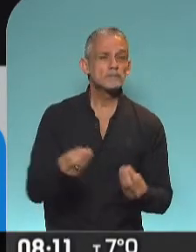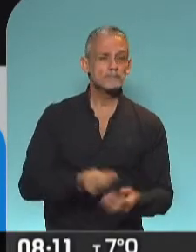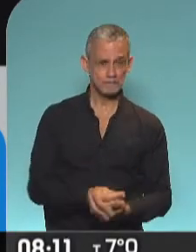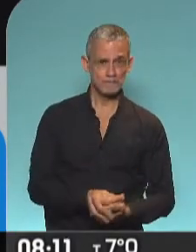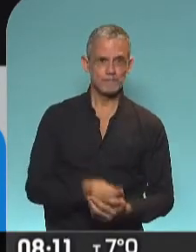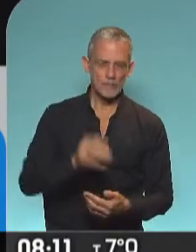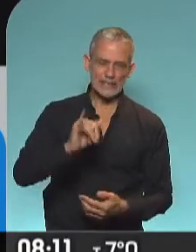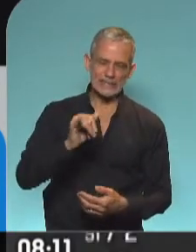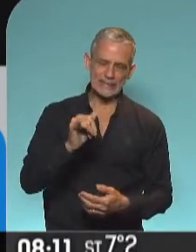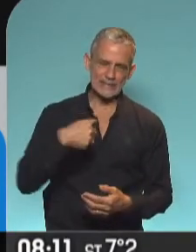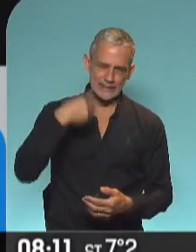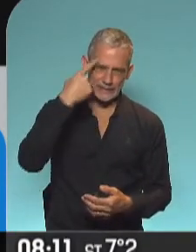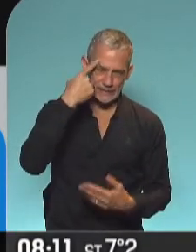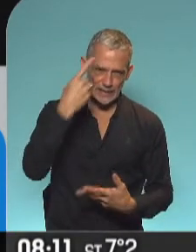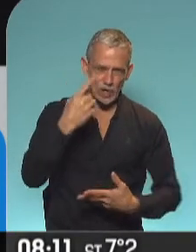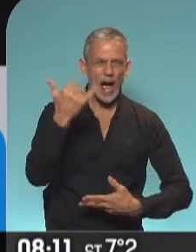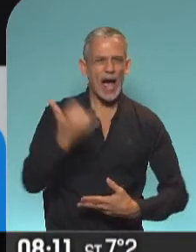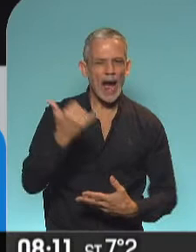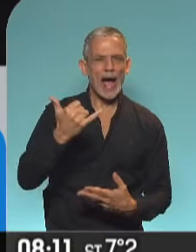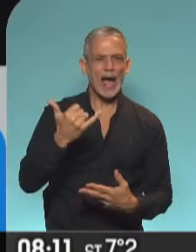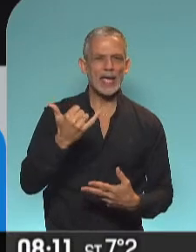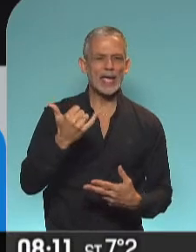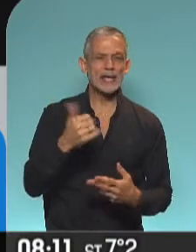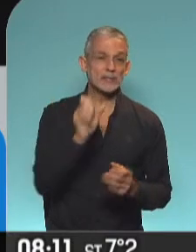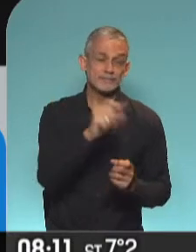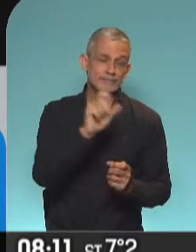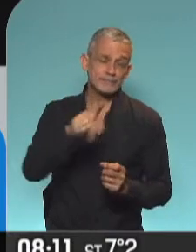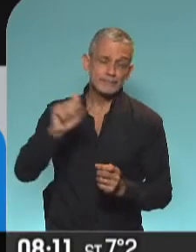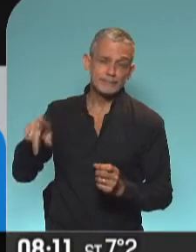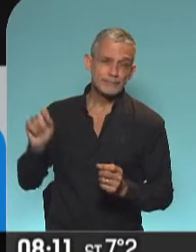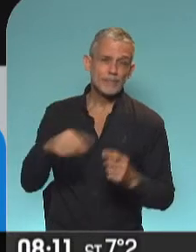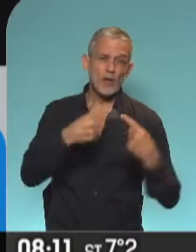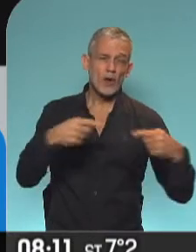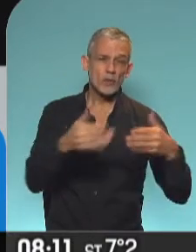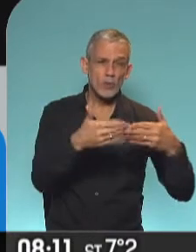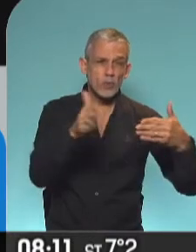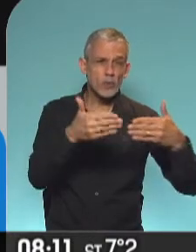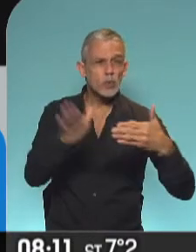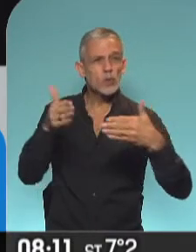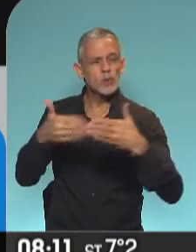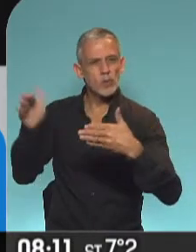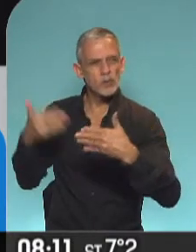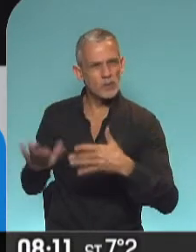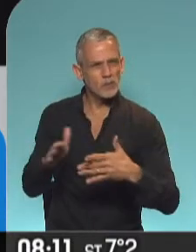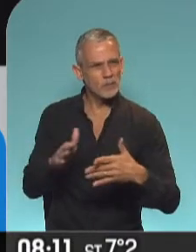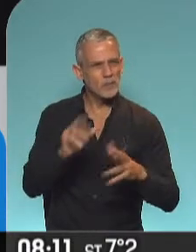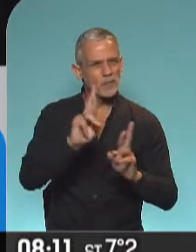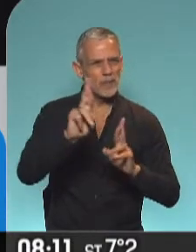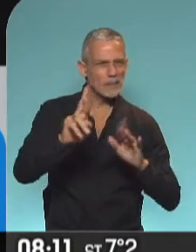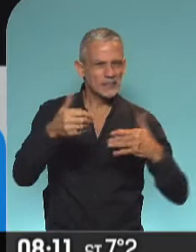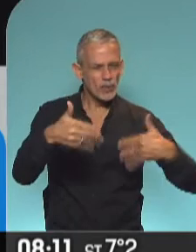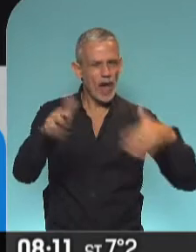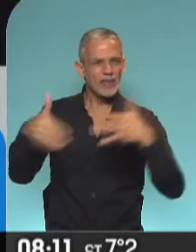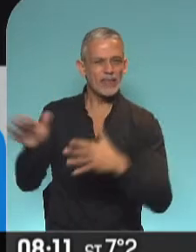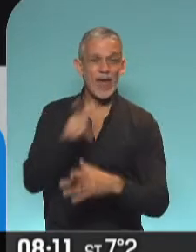Es que, insisto, me parece que hay en las actividades que se van liberando, parece que primara siempre la